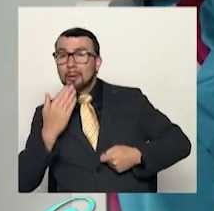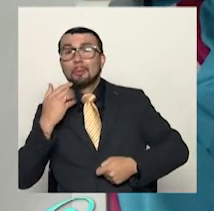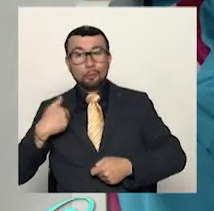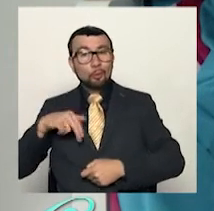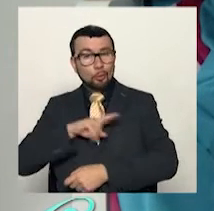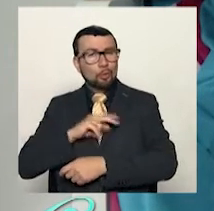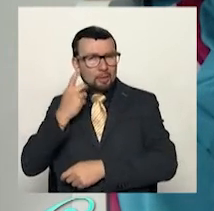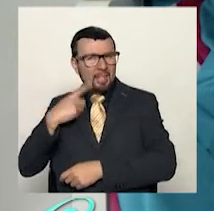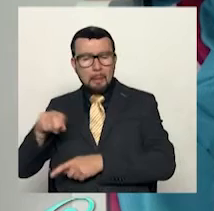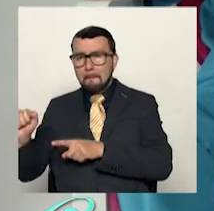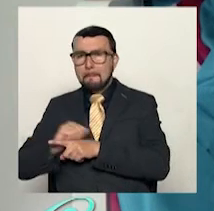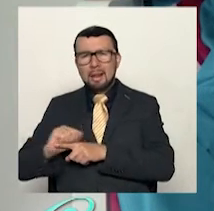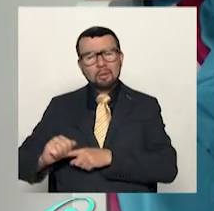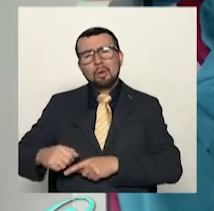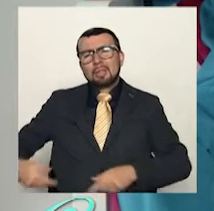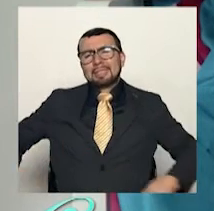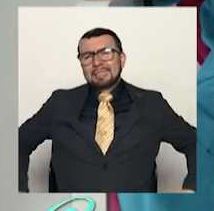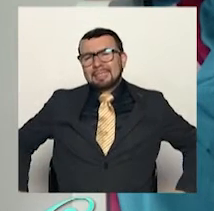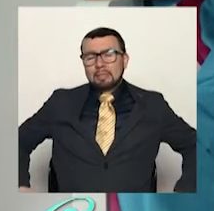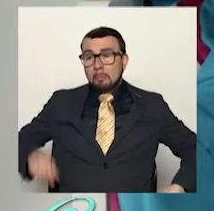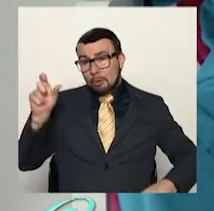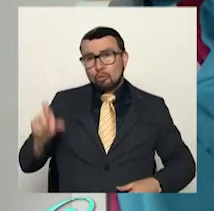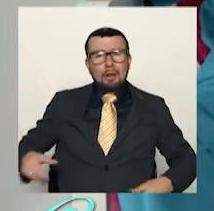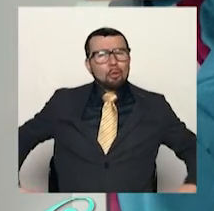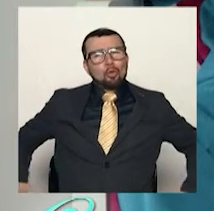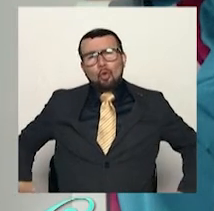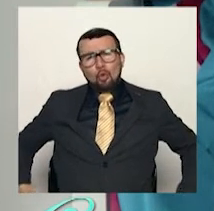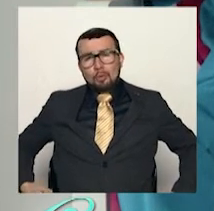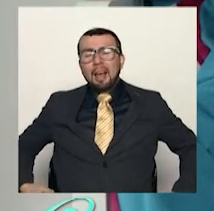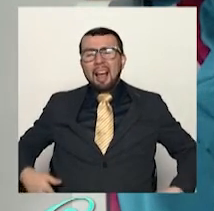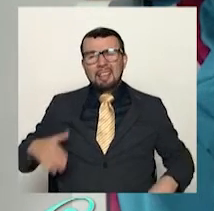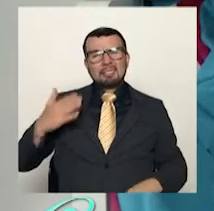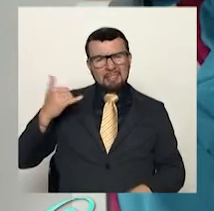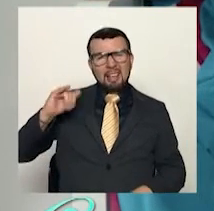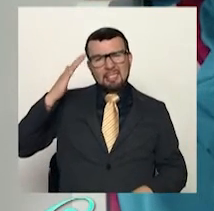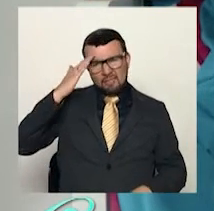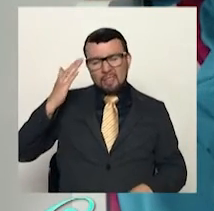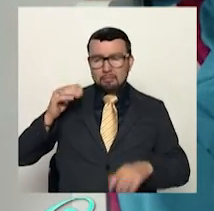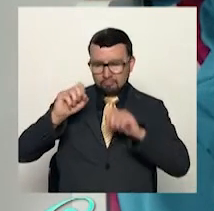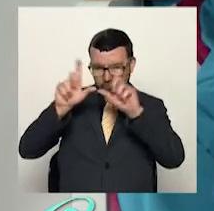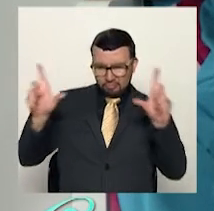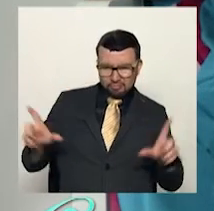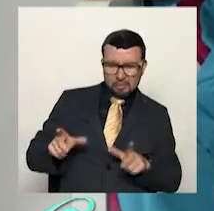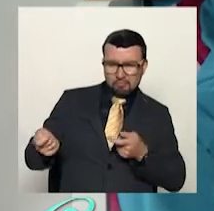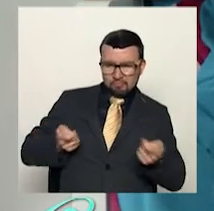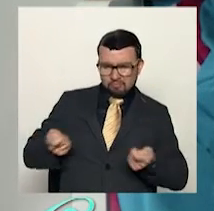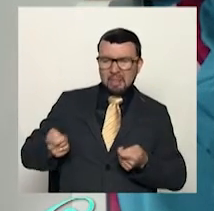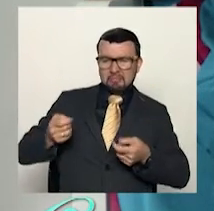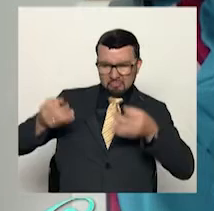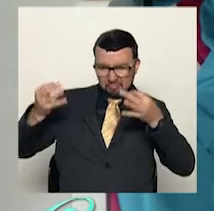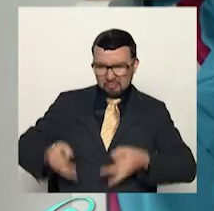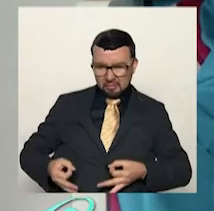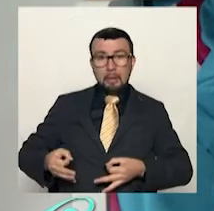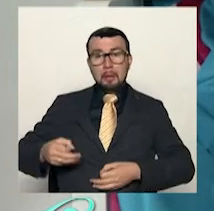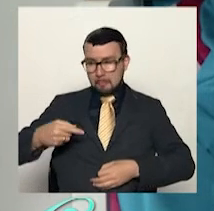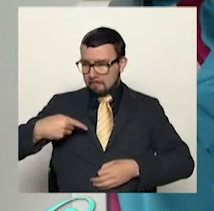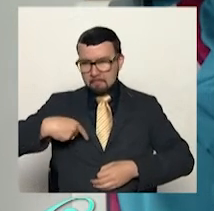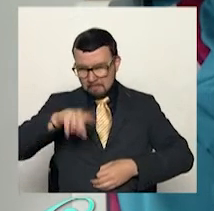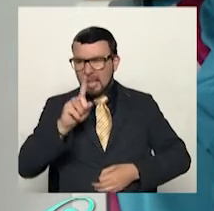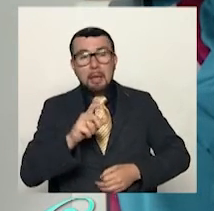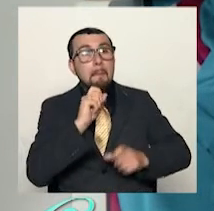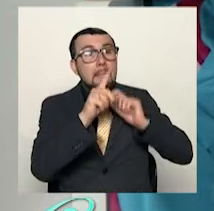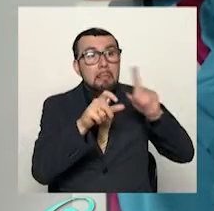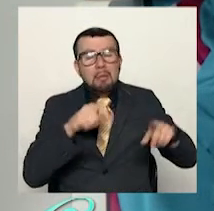de un dolor de cintura que tuvimos a una persona que sabíamos que era ya estudiada, y le dijimos, vaya, pregunte y vuelva entre 8 días a ver qué le